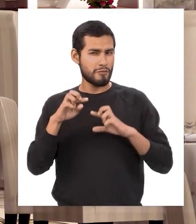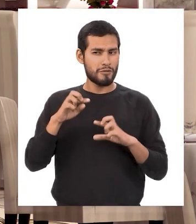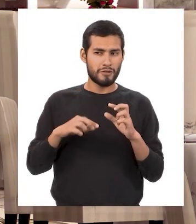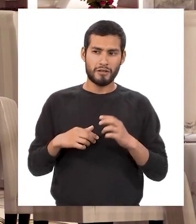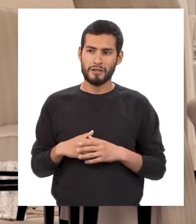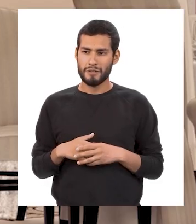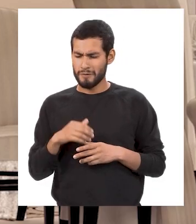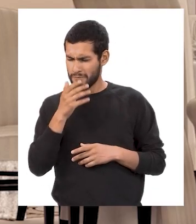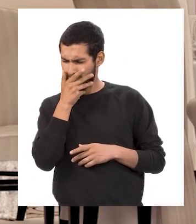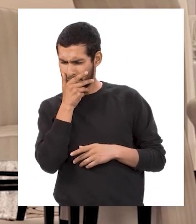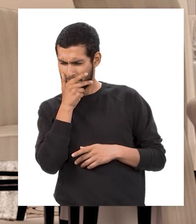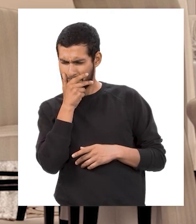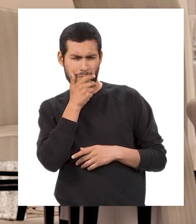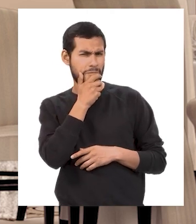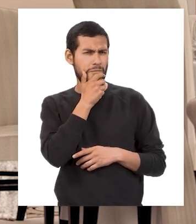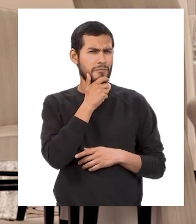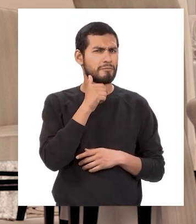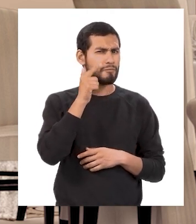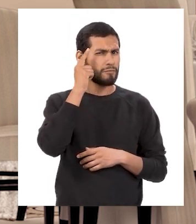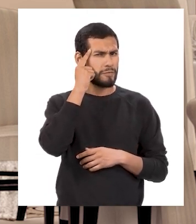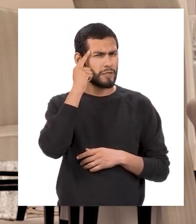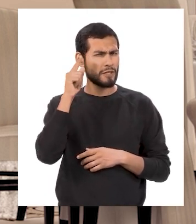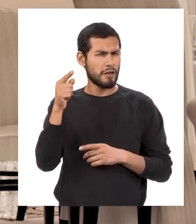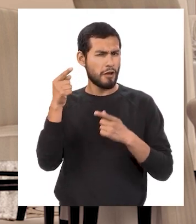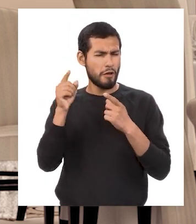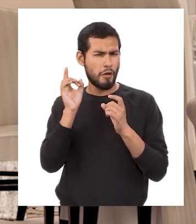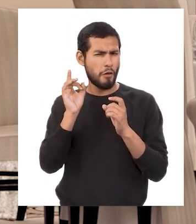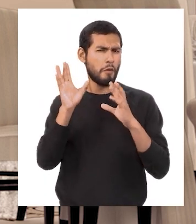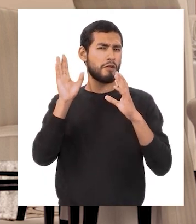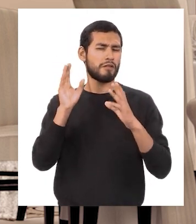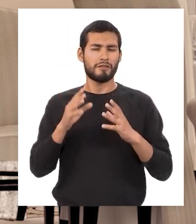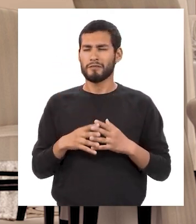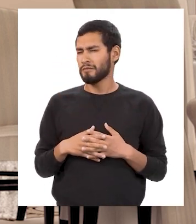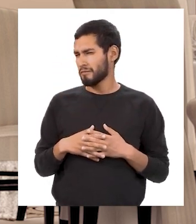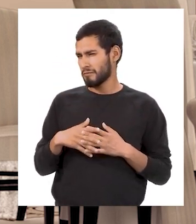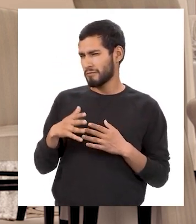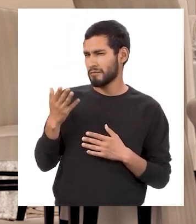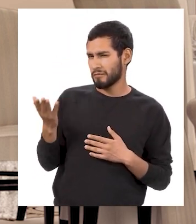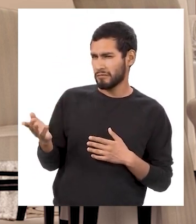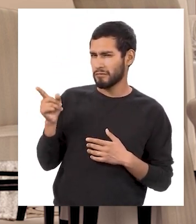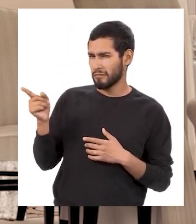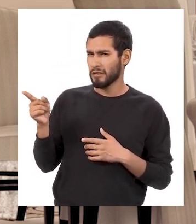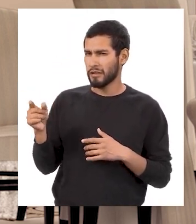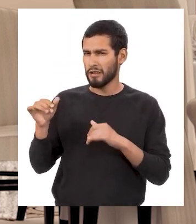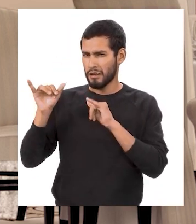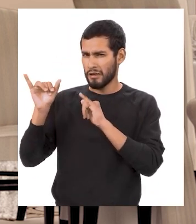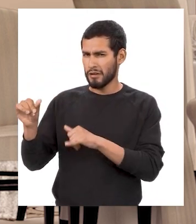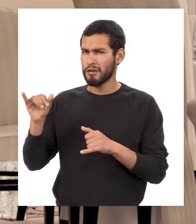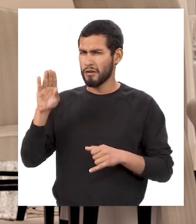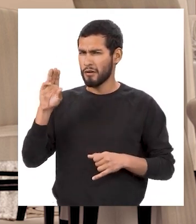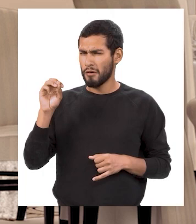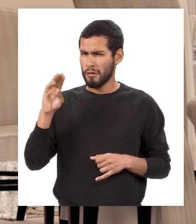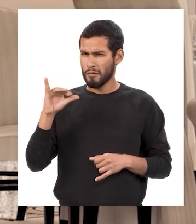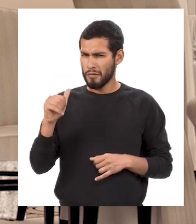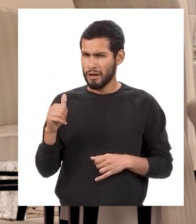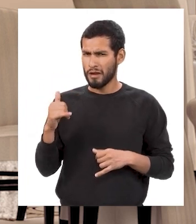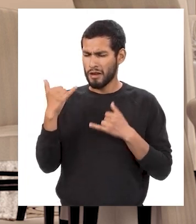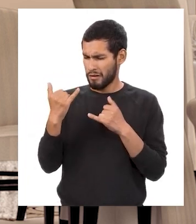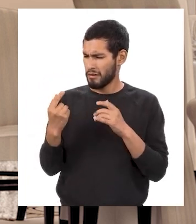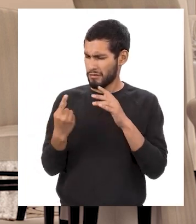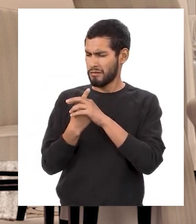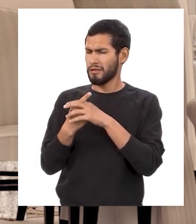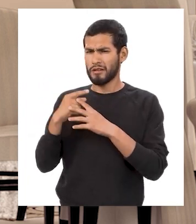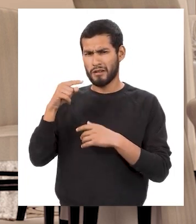dudar. Es imposible que sea coincidencia. Se supone que él se iba a quedar en Bombay y